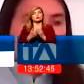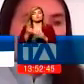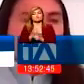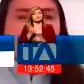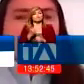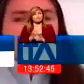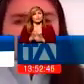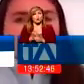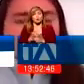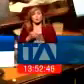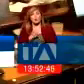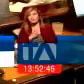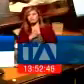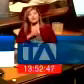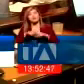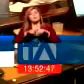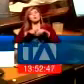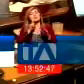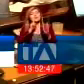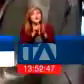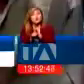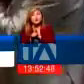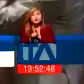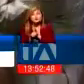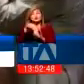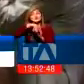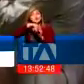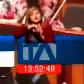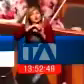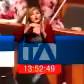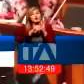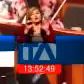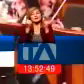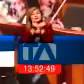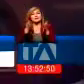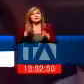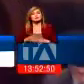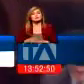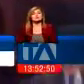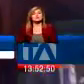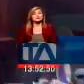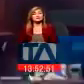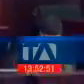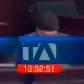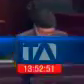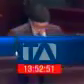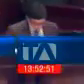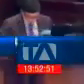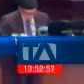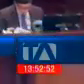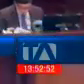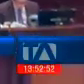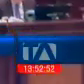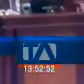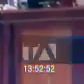oficio, por lo que dependerá de las denuncias que se presenten internamente contra los legisladores. En Quito, Andrea Samaniego, 24 horas.